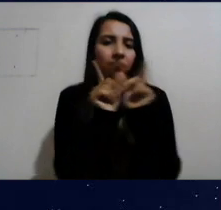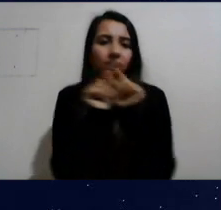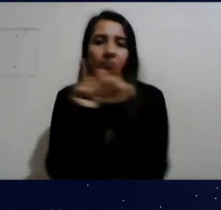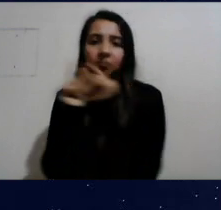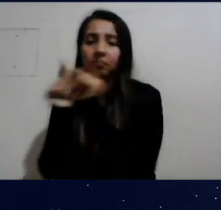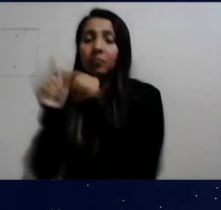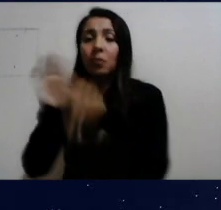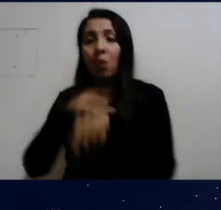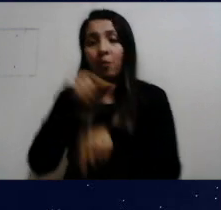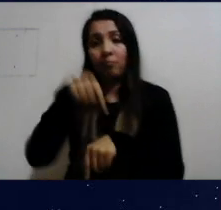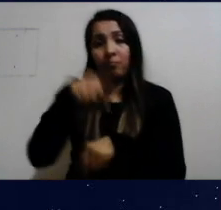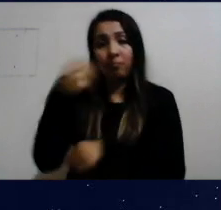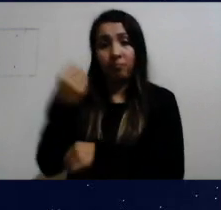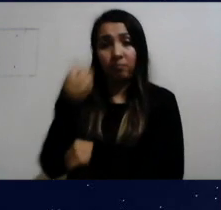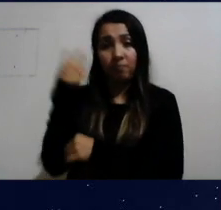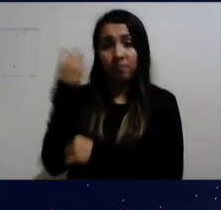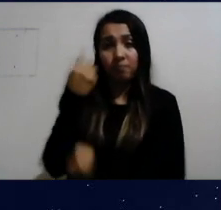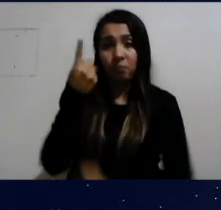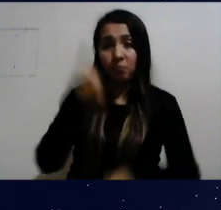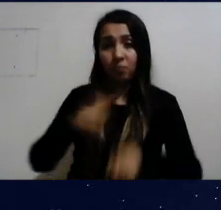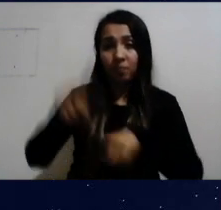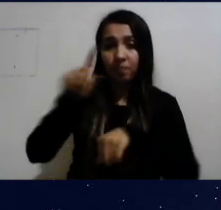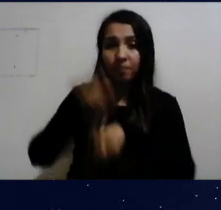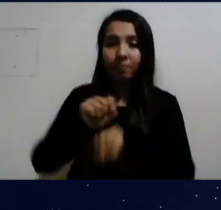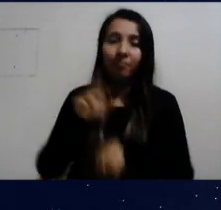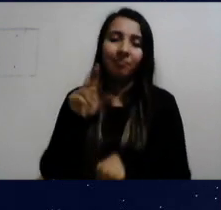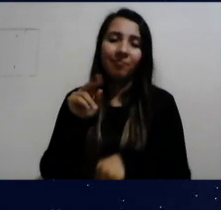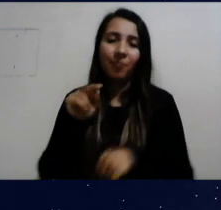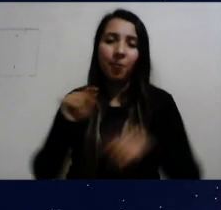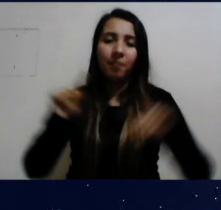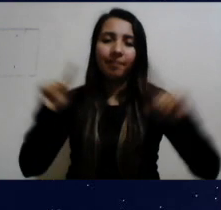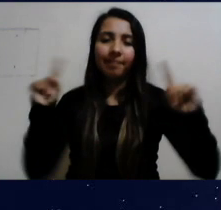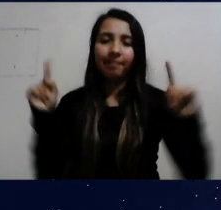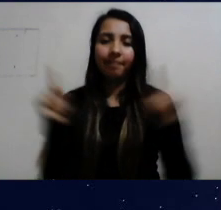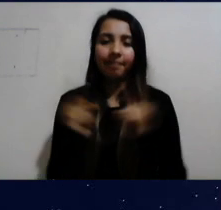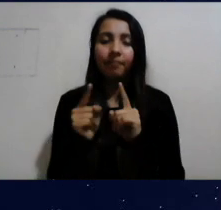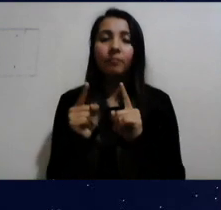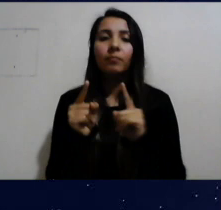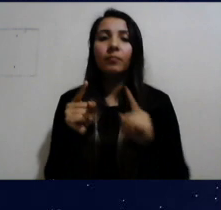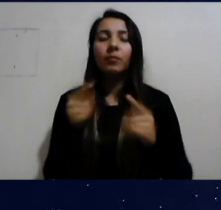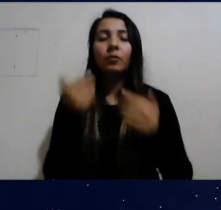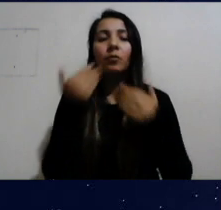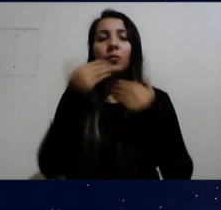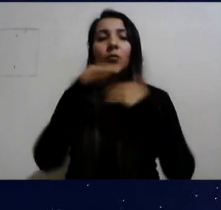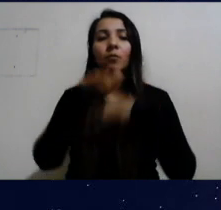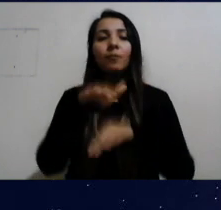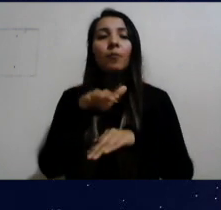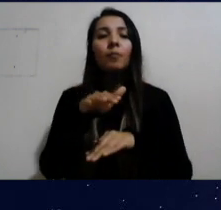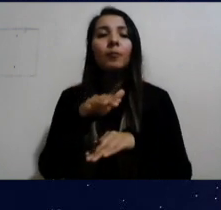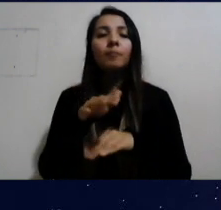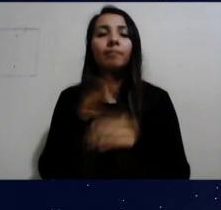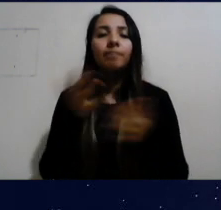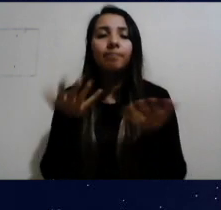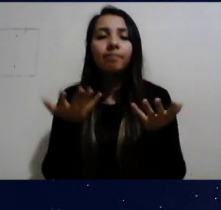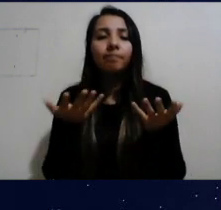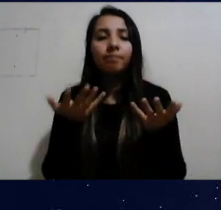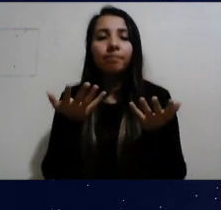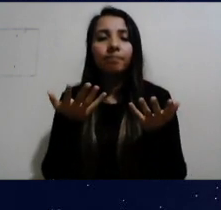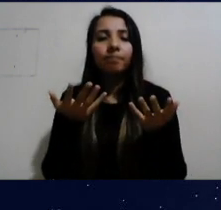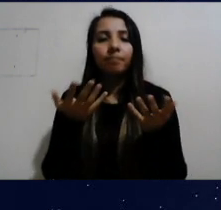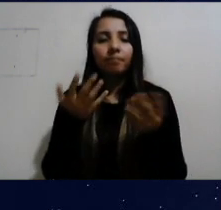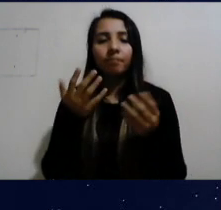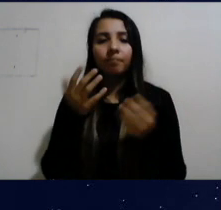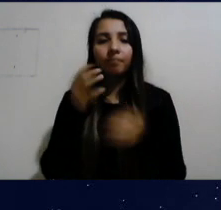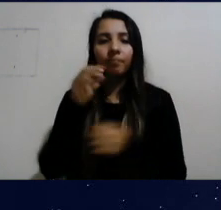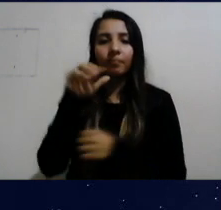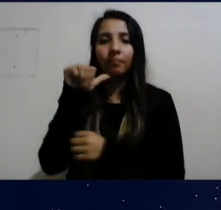rápido, porque no es una charla, esto no es una semana de conferencias, sobre lo que puede